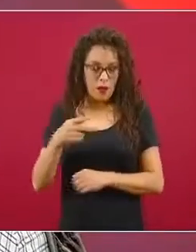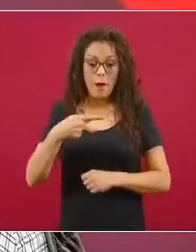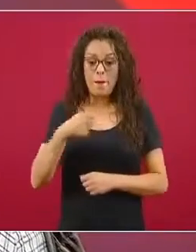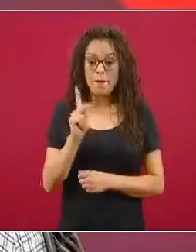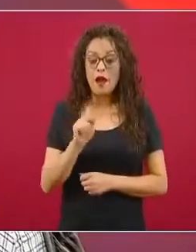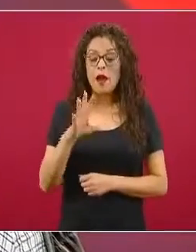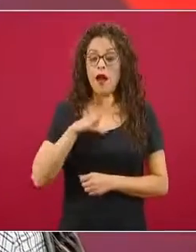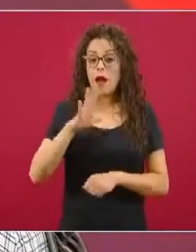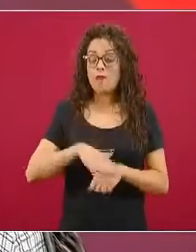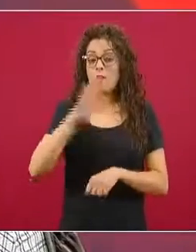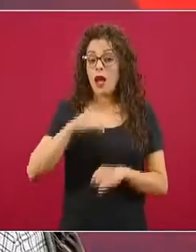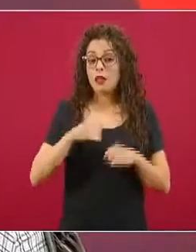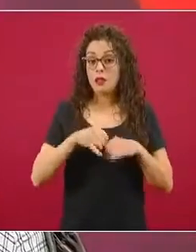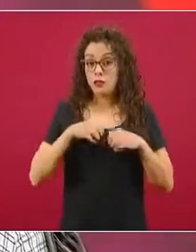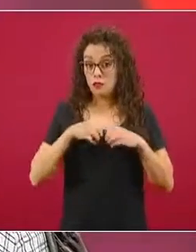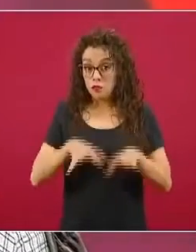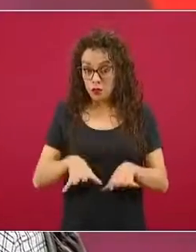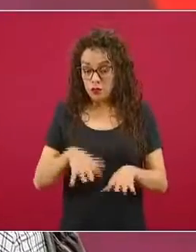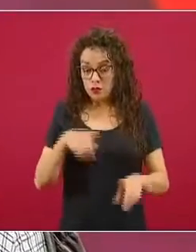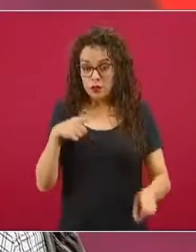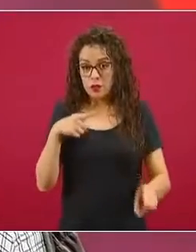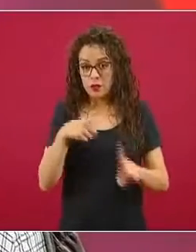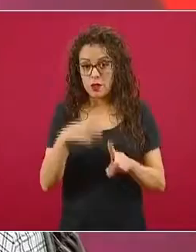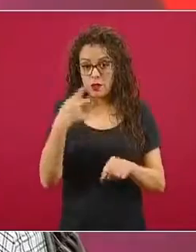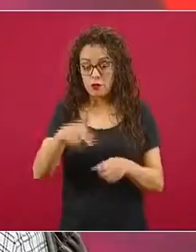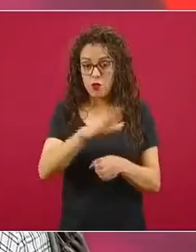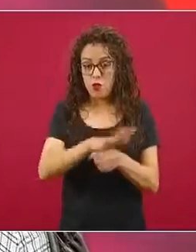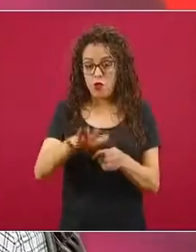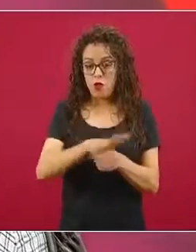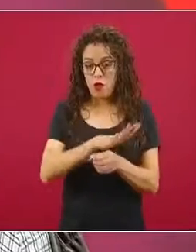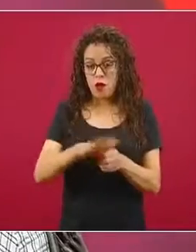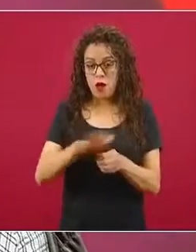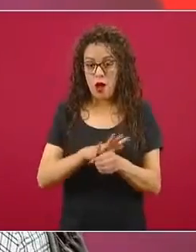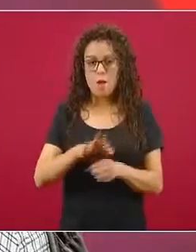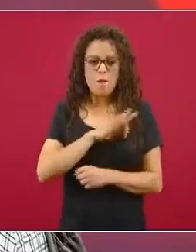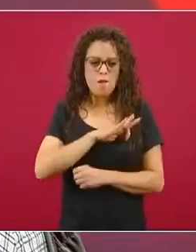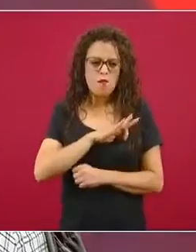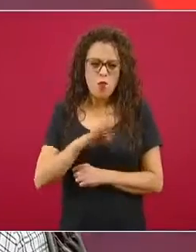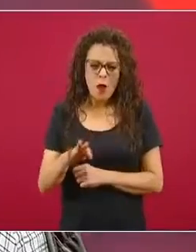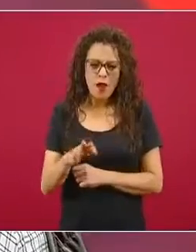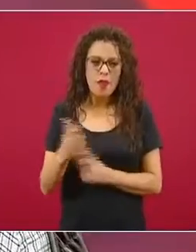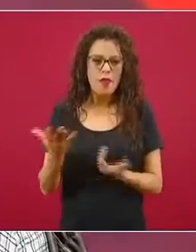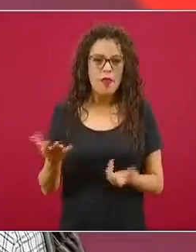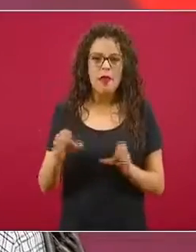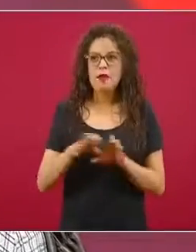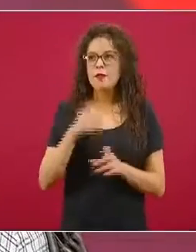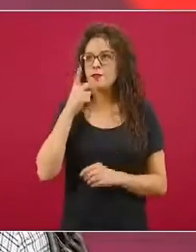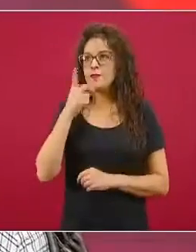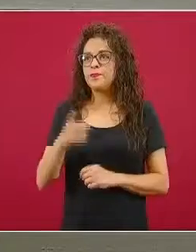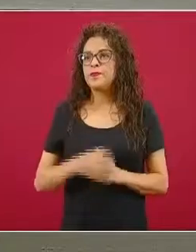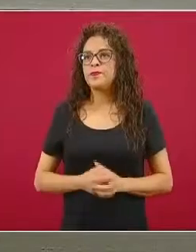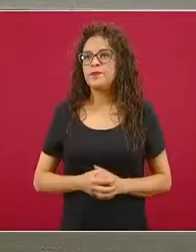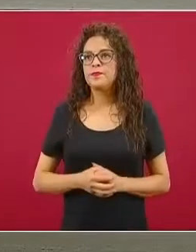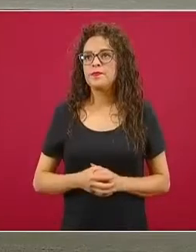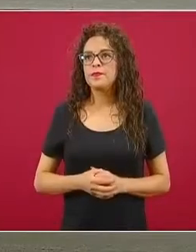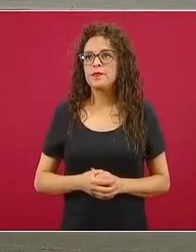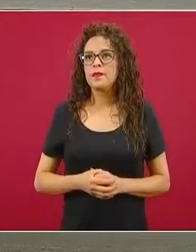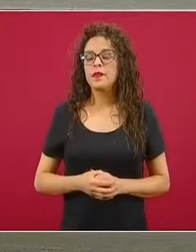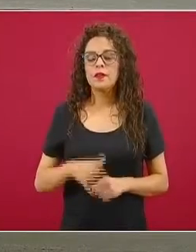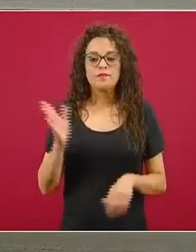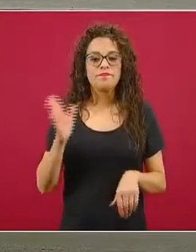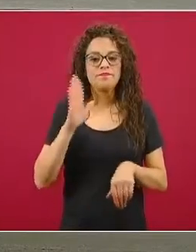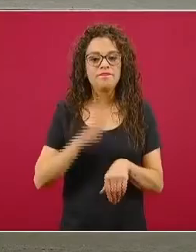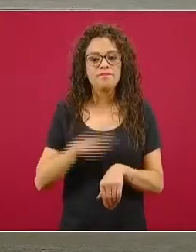tienen mucha más información y en su ámbito local podrían describirnos de manera todavía mucho